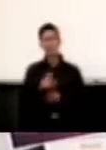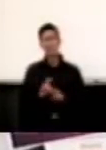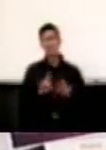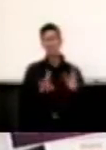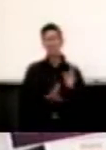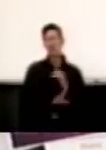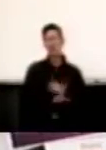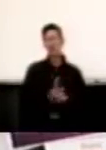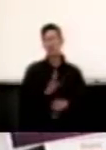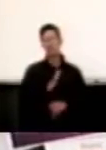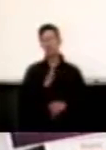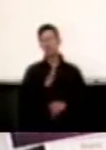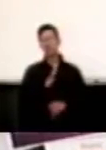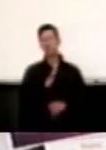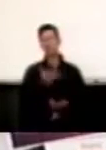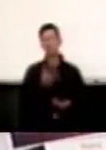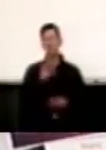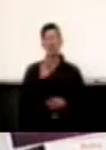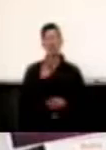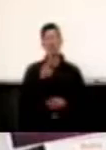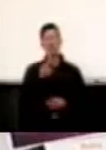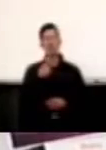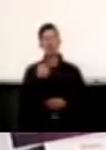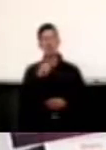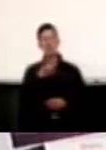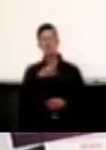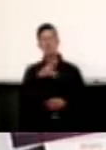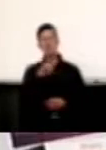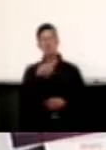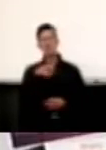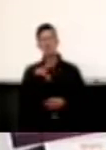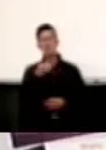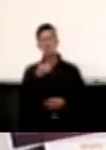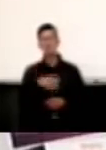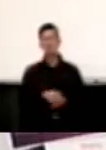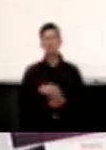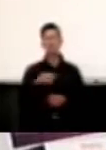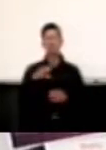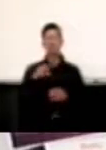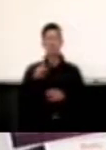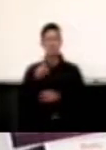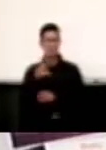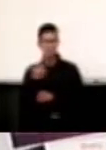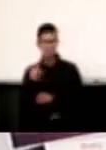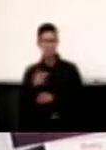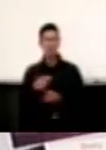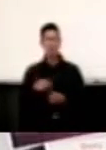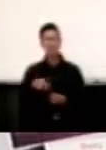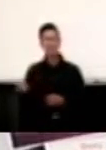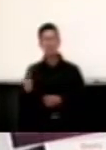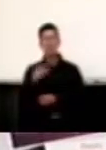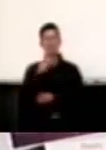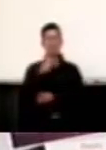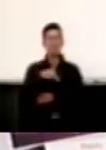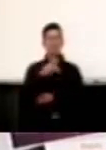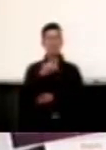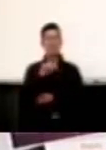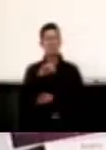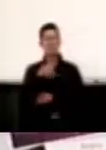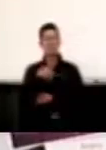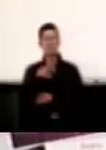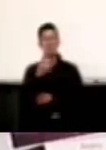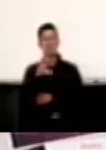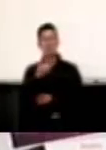el fujimorismo en Perú, el caso del kirchnerismo en Argentina, el caso de